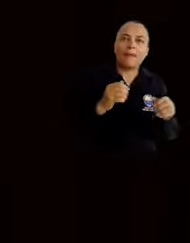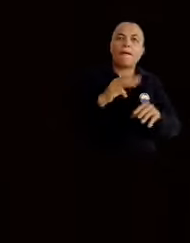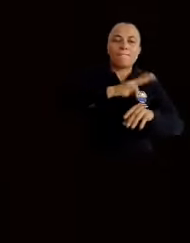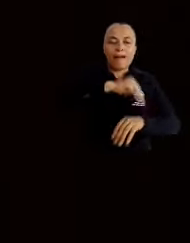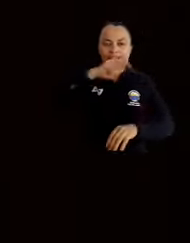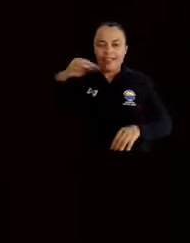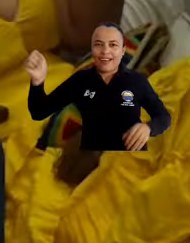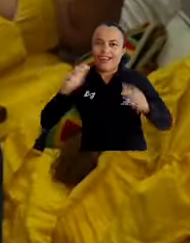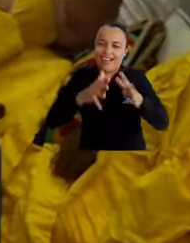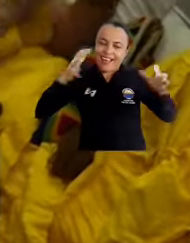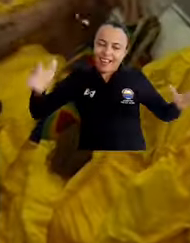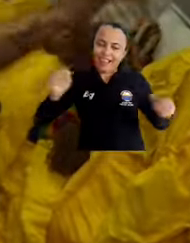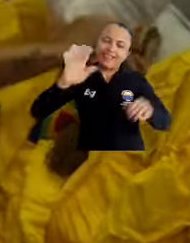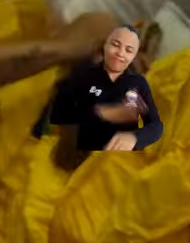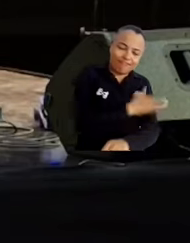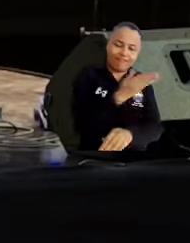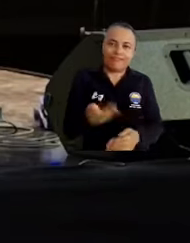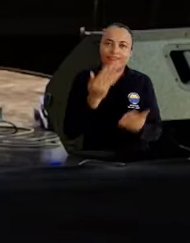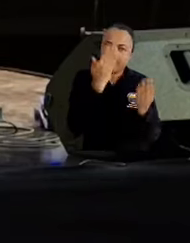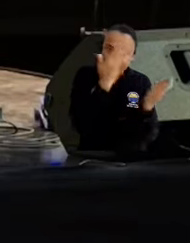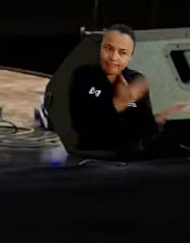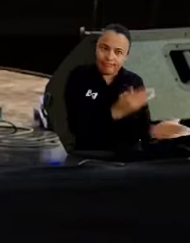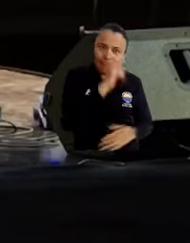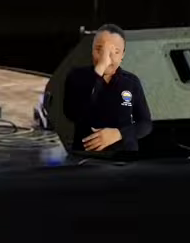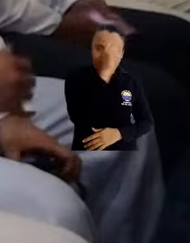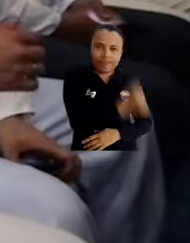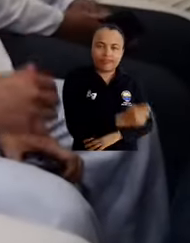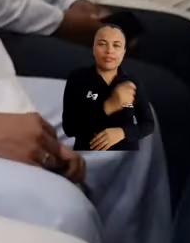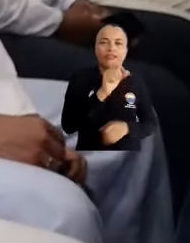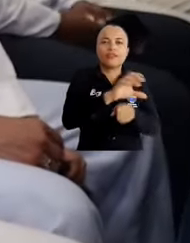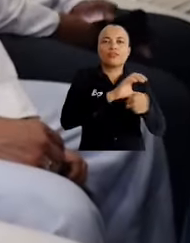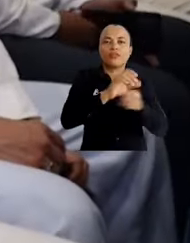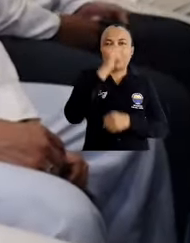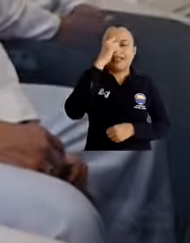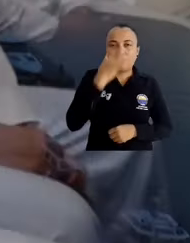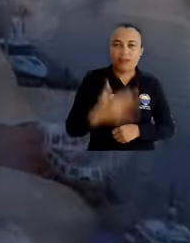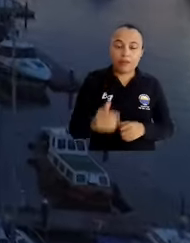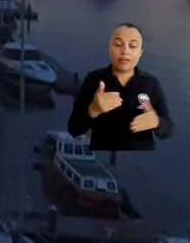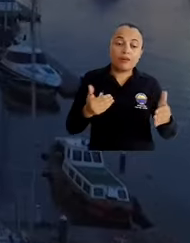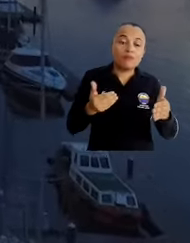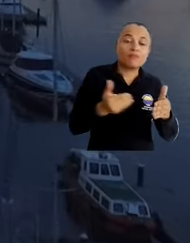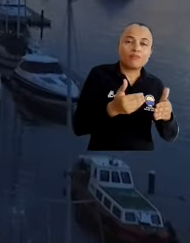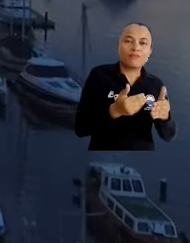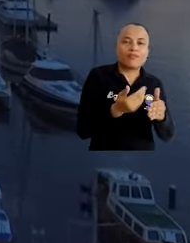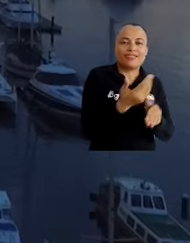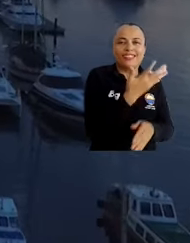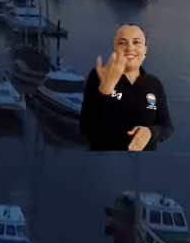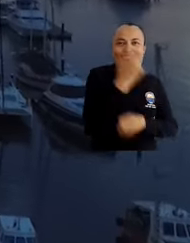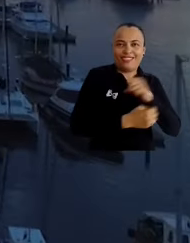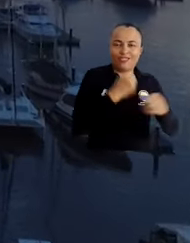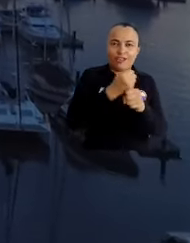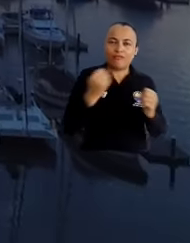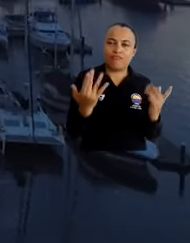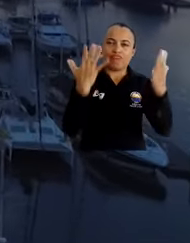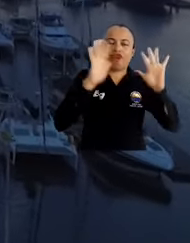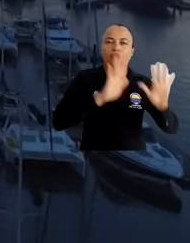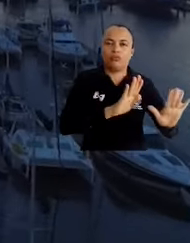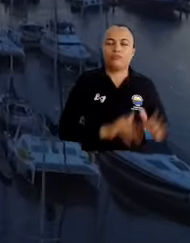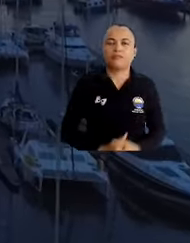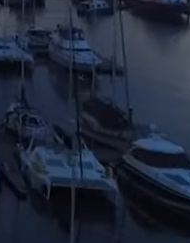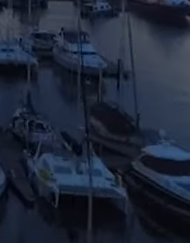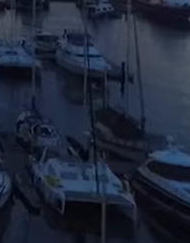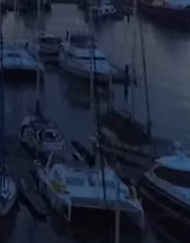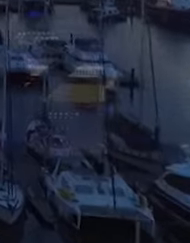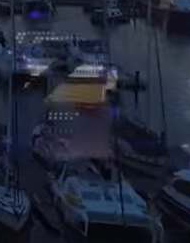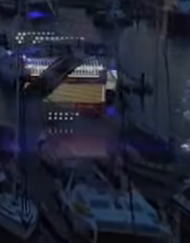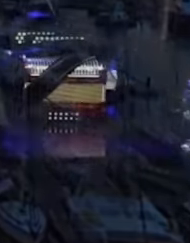Magdalena Grande le canta a Santa Marta, donde también se le rindió tributo a la ciudad en vísperas de su quinto centenario. ¡Ay, miraba